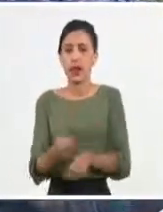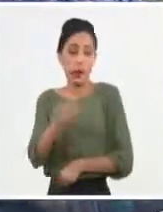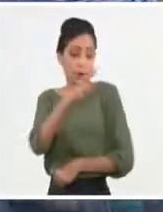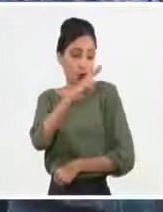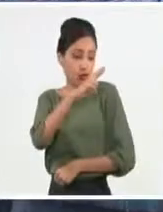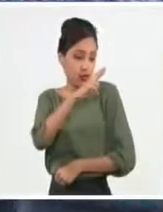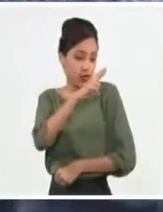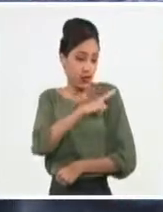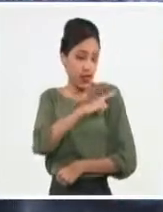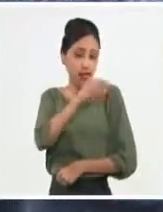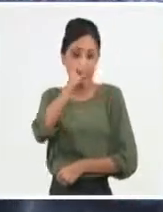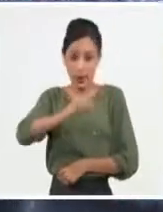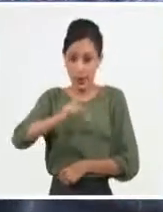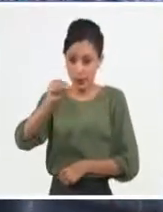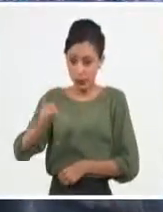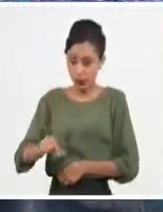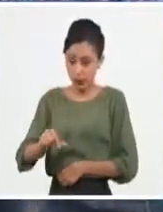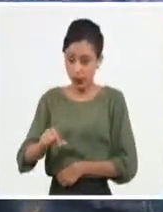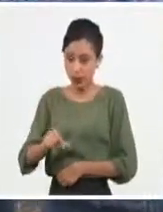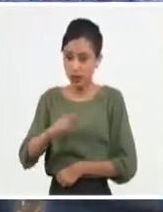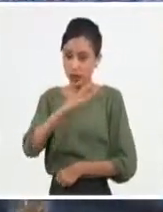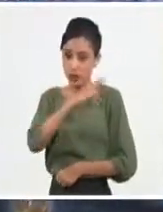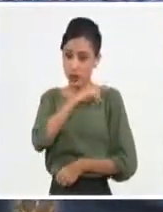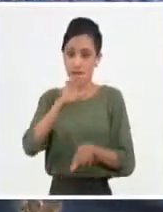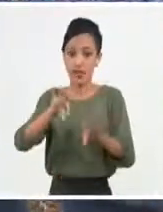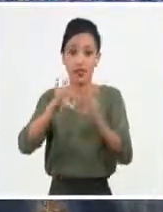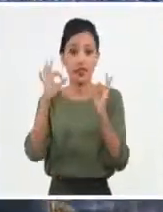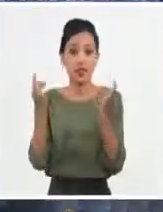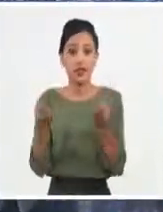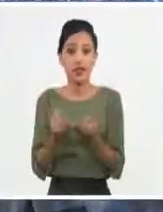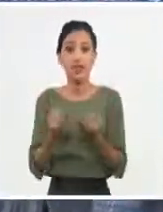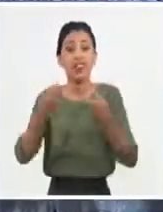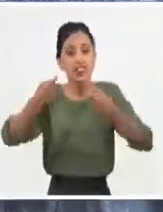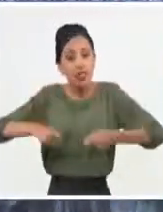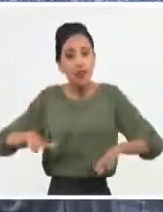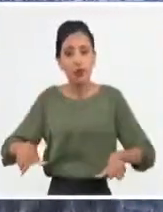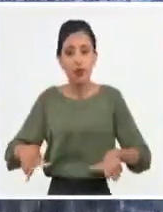individual, familiar, tienen que cumplirse.